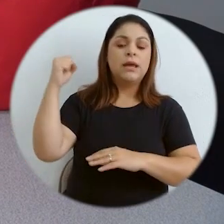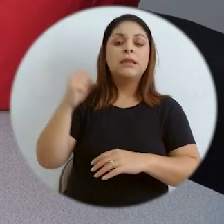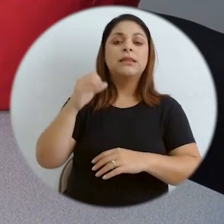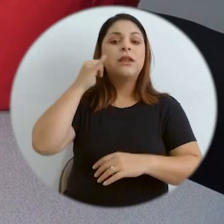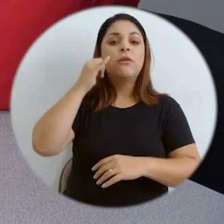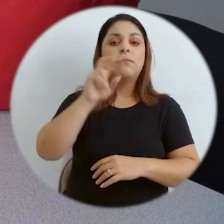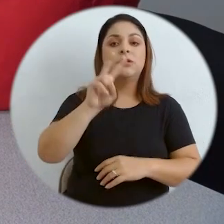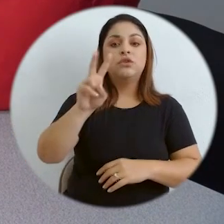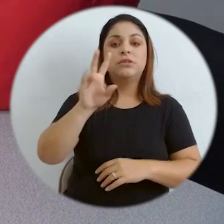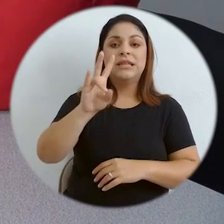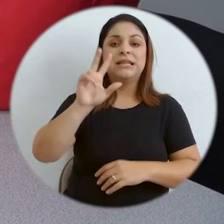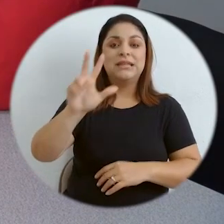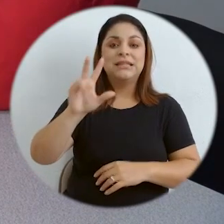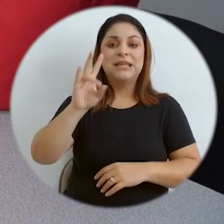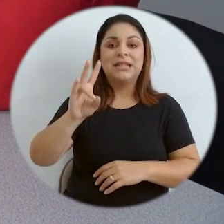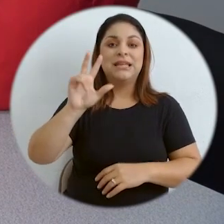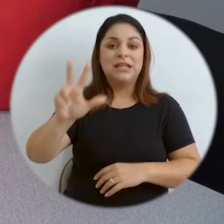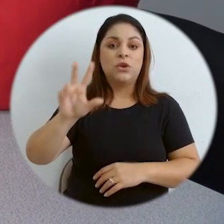El teléfono es